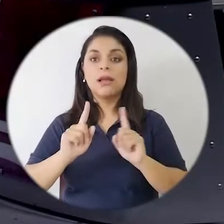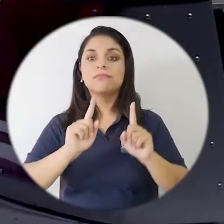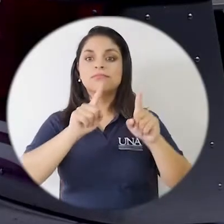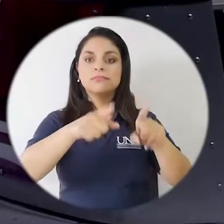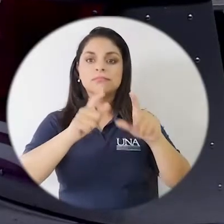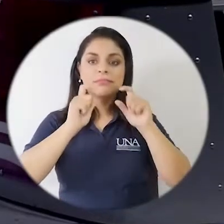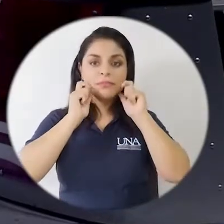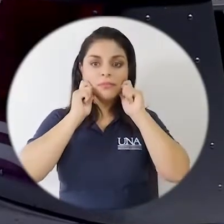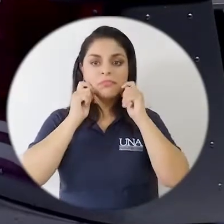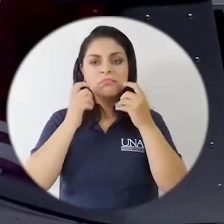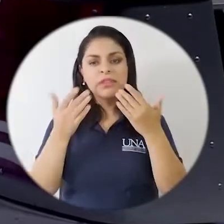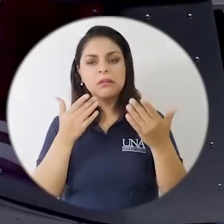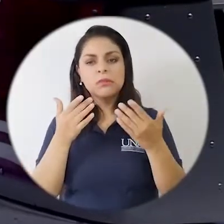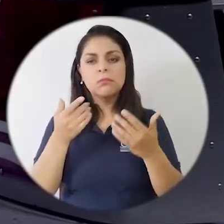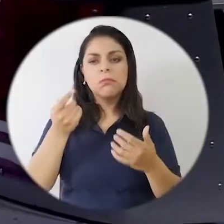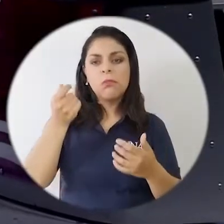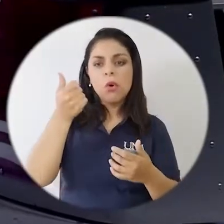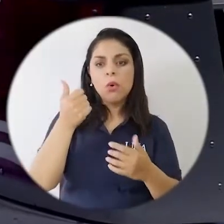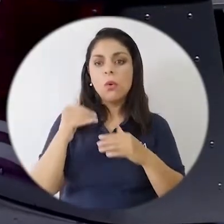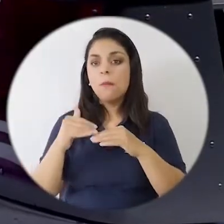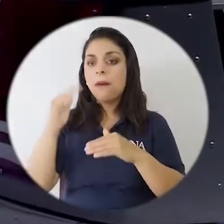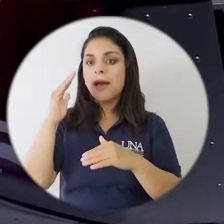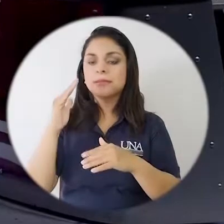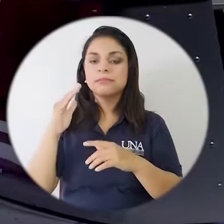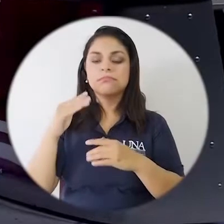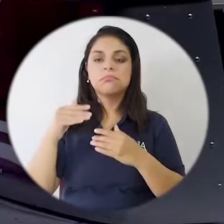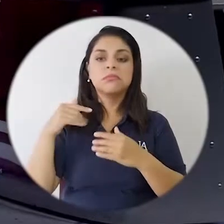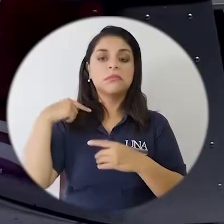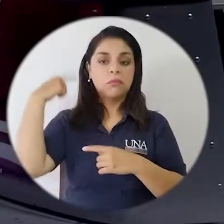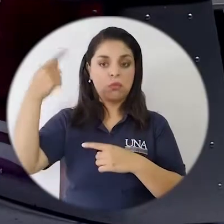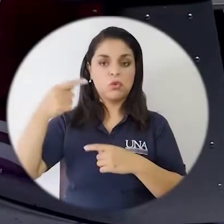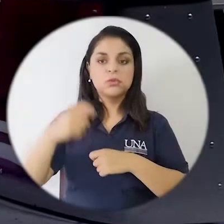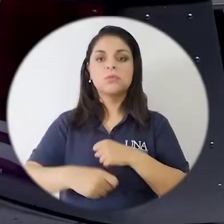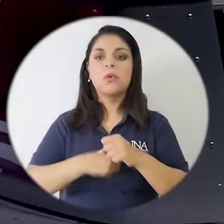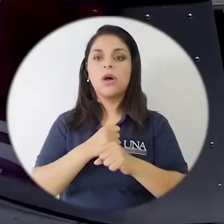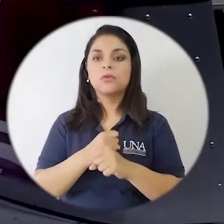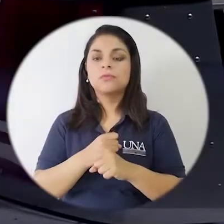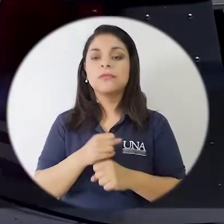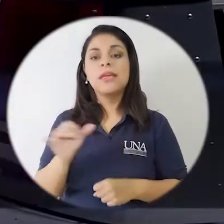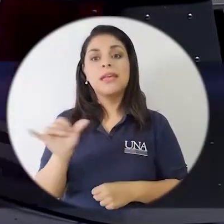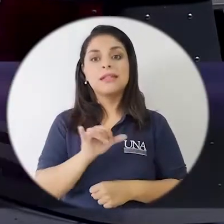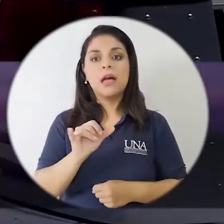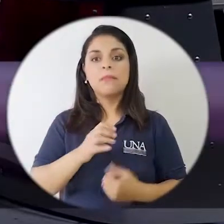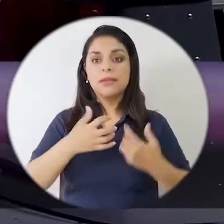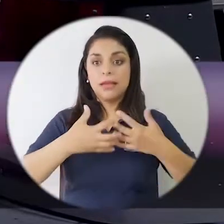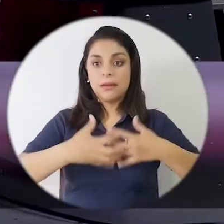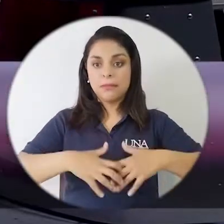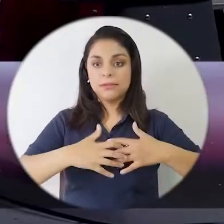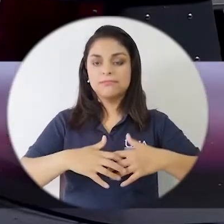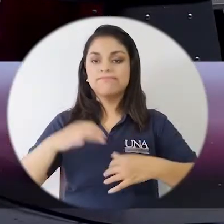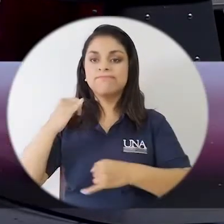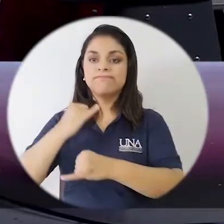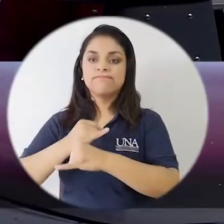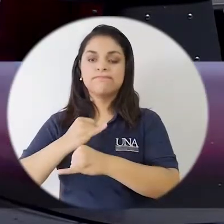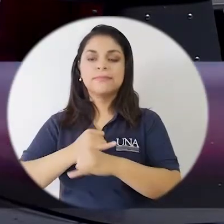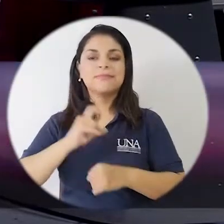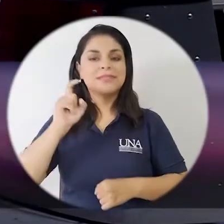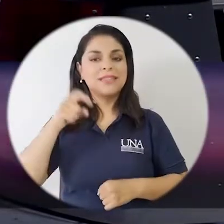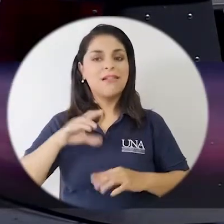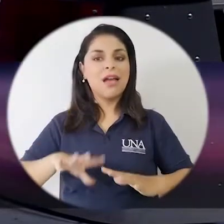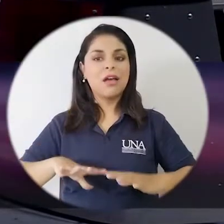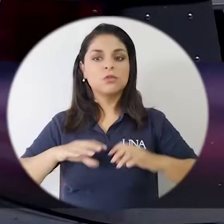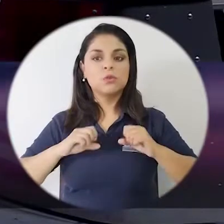semipresencialidad en menor o mayor medida a partir del año entrante, y también, ¿verdad?, las empresas y las instituciones tienen